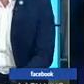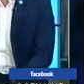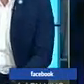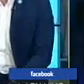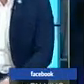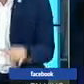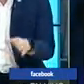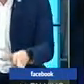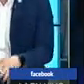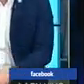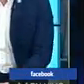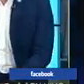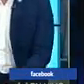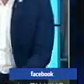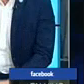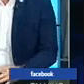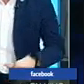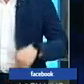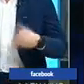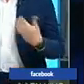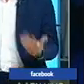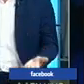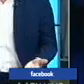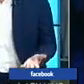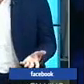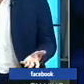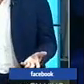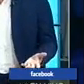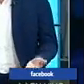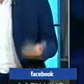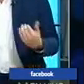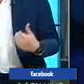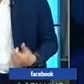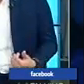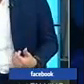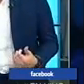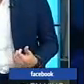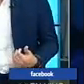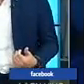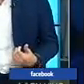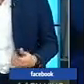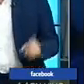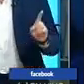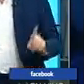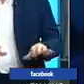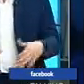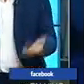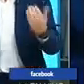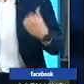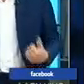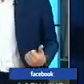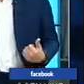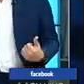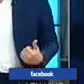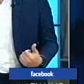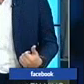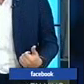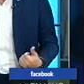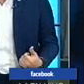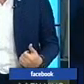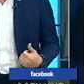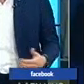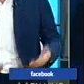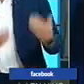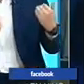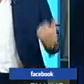la Corte Centroamericana a continuar porque no es una decisión unilateral es decir nosotros no nos podemos salir como El